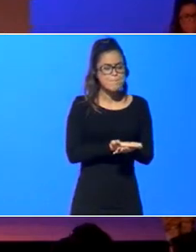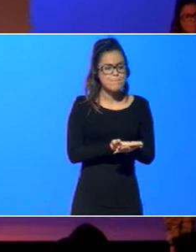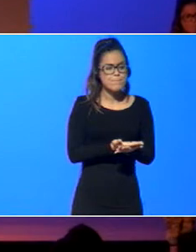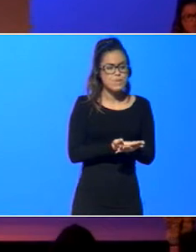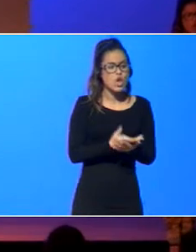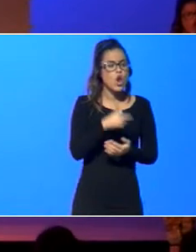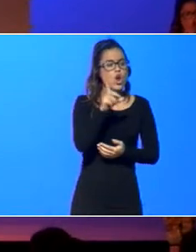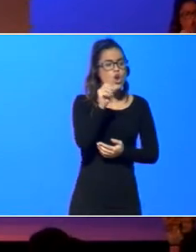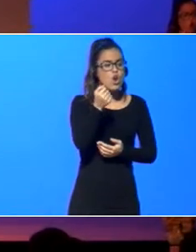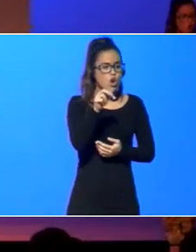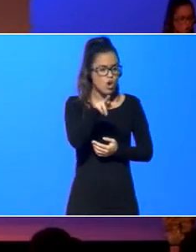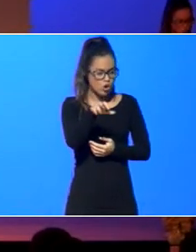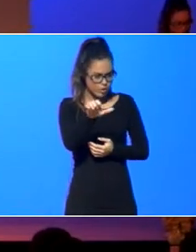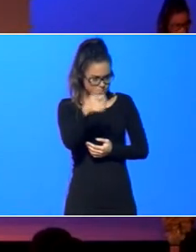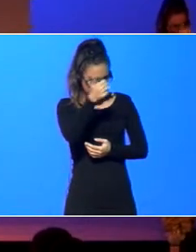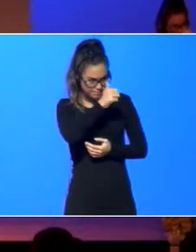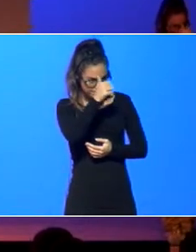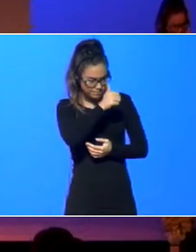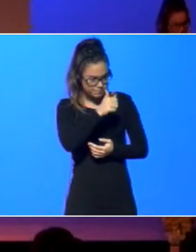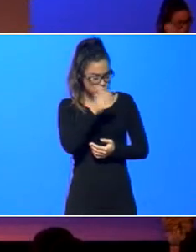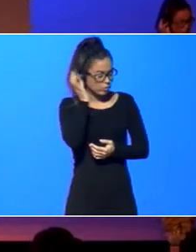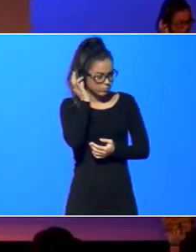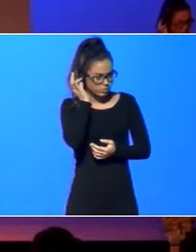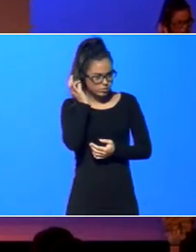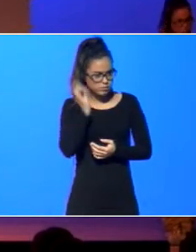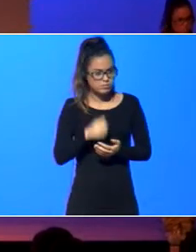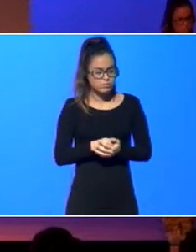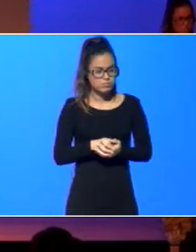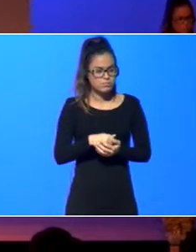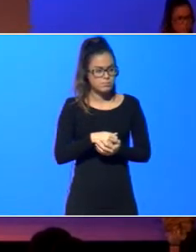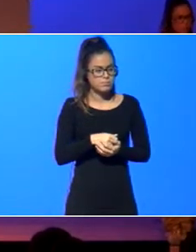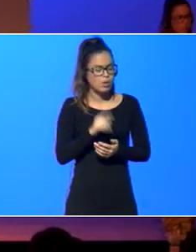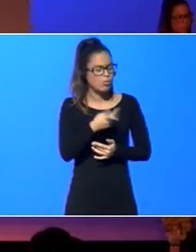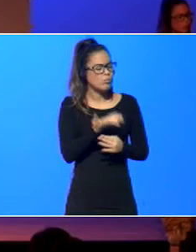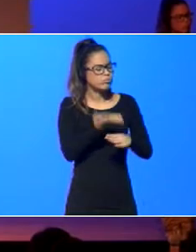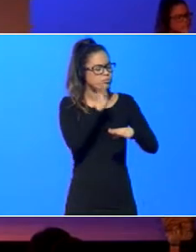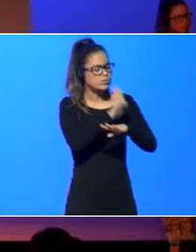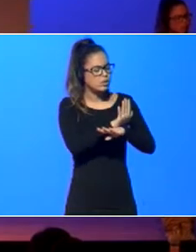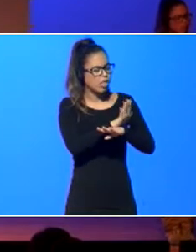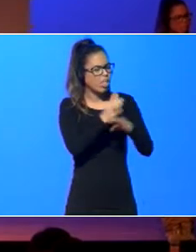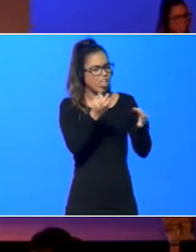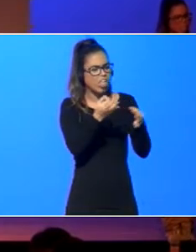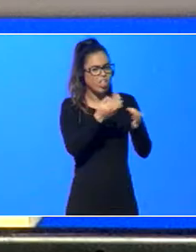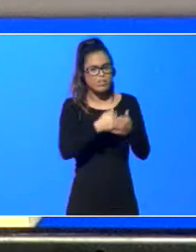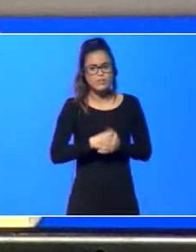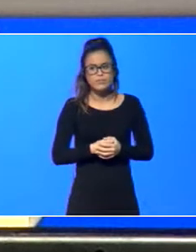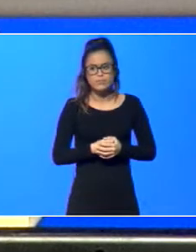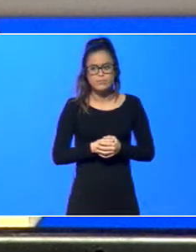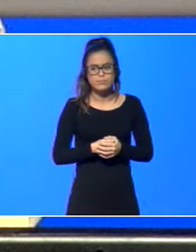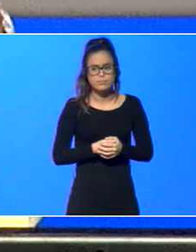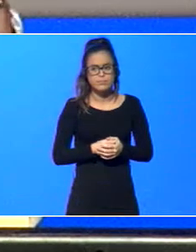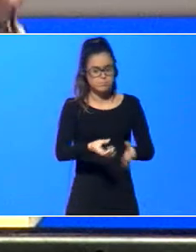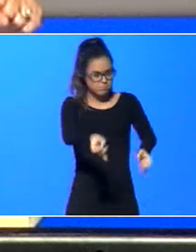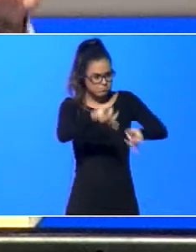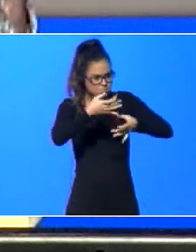Lore, ze eskatuko zinuen zuk, edo ze proposatuko zinuen, esan, bota, holan, bapatien,